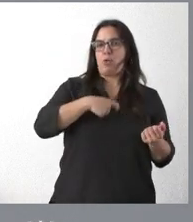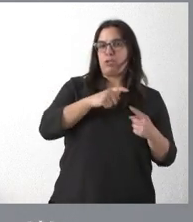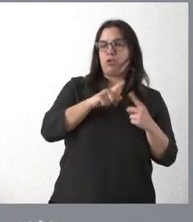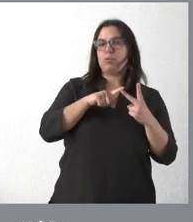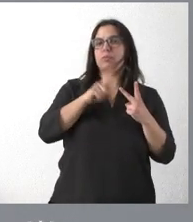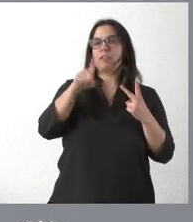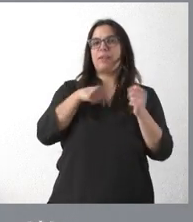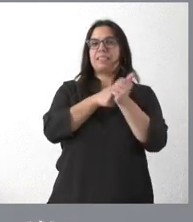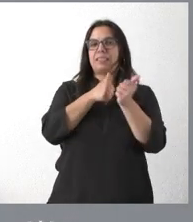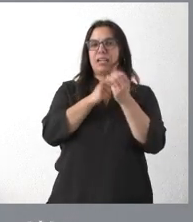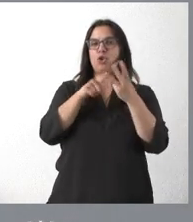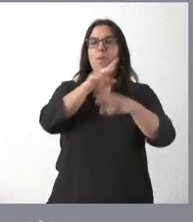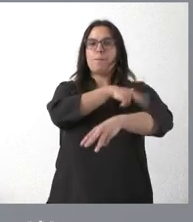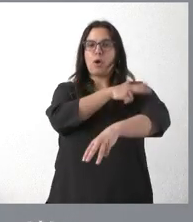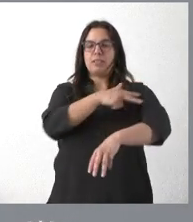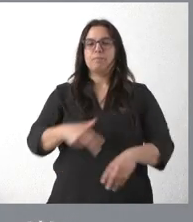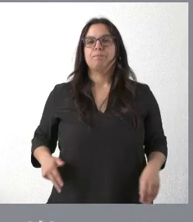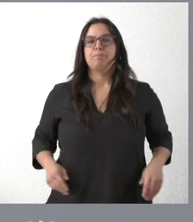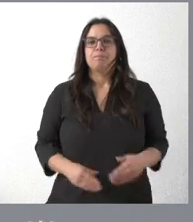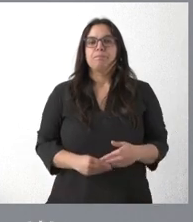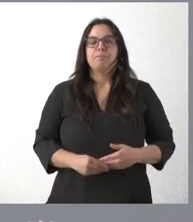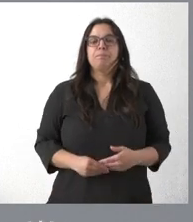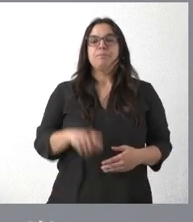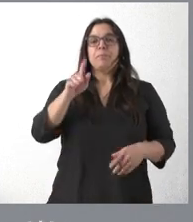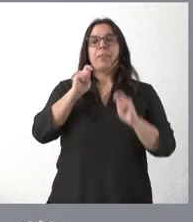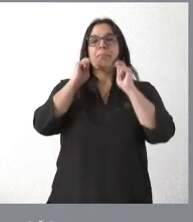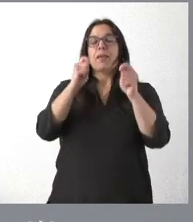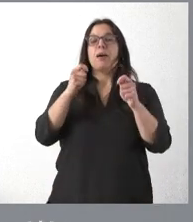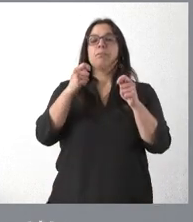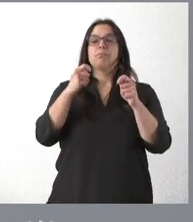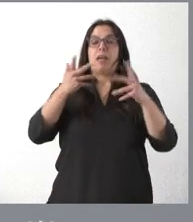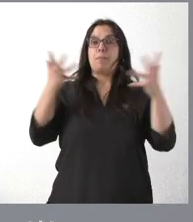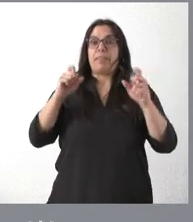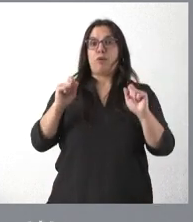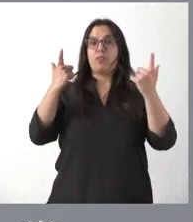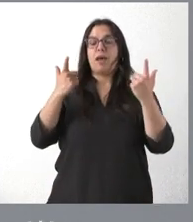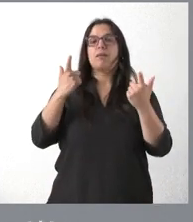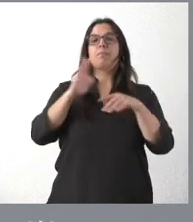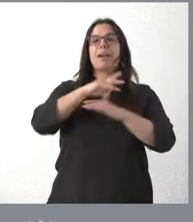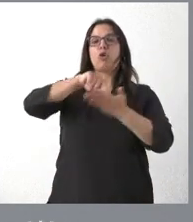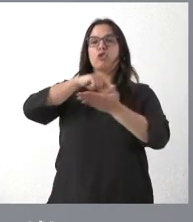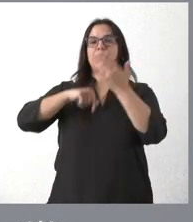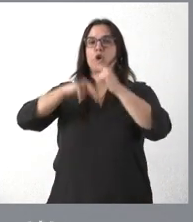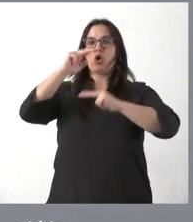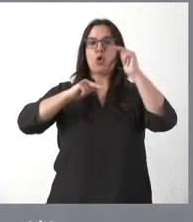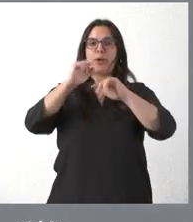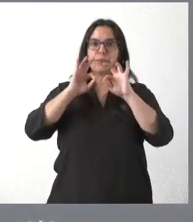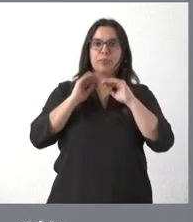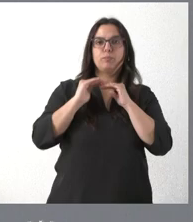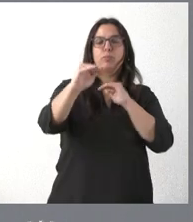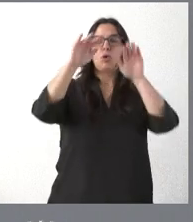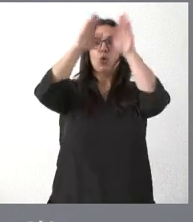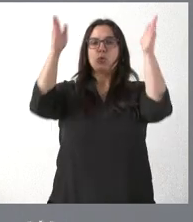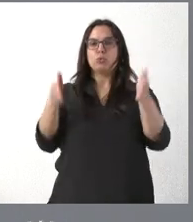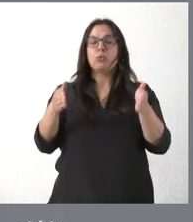al secretario a los vocales se declara de emergencia la contratación de obras de estabilización en los túneles